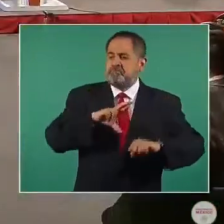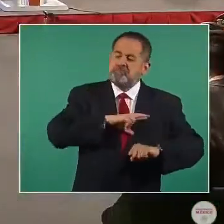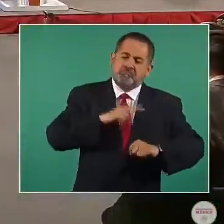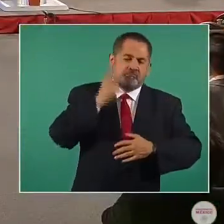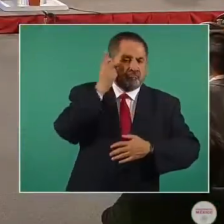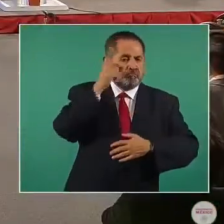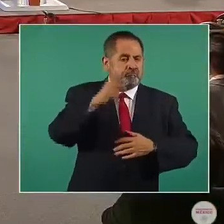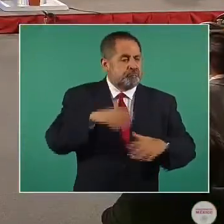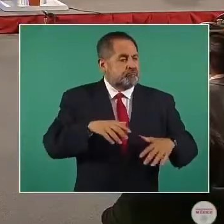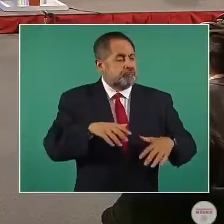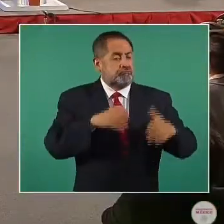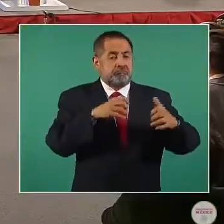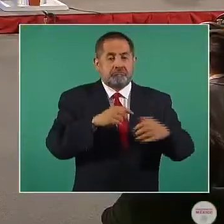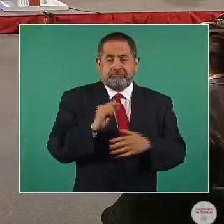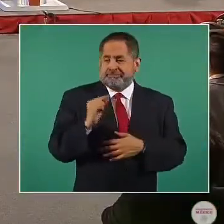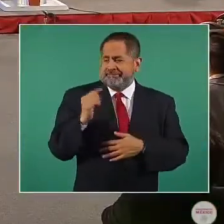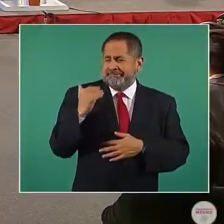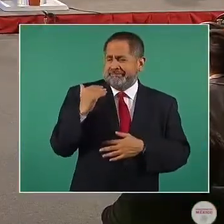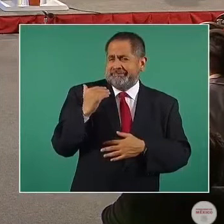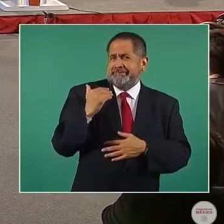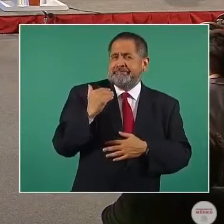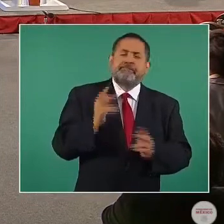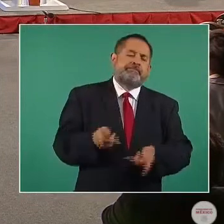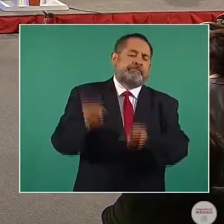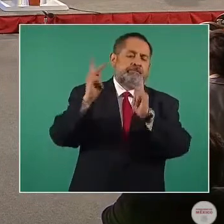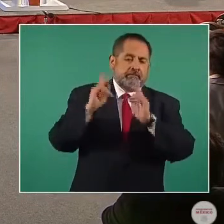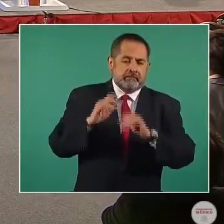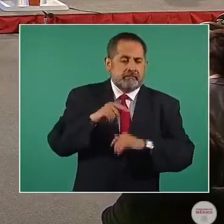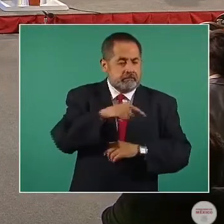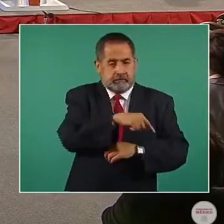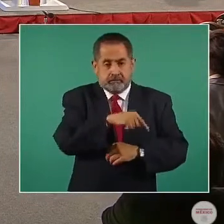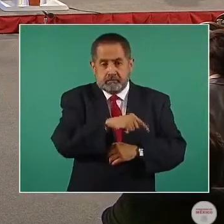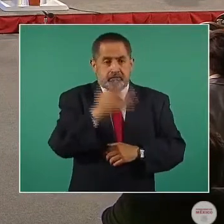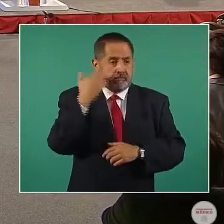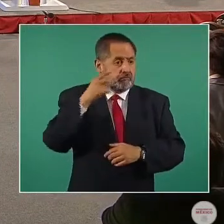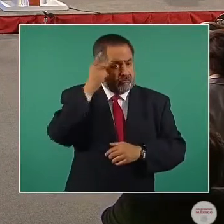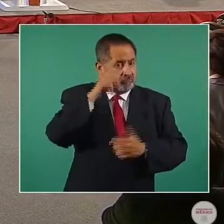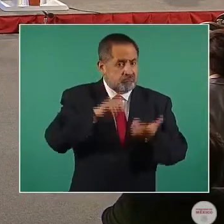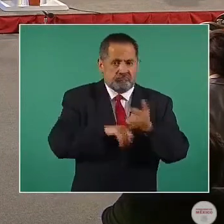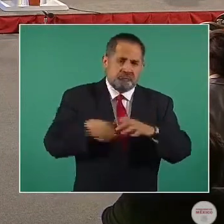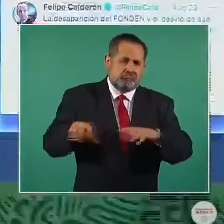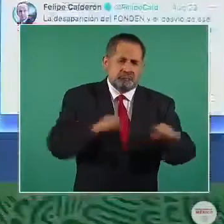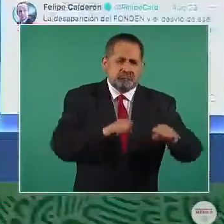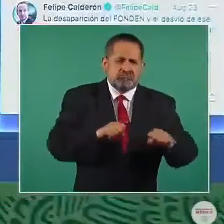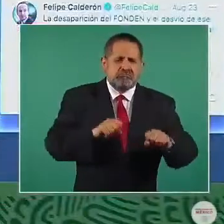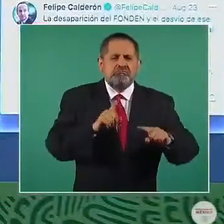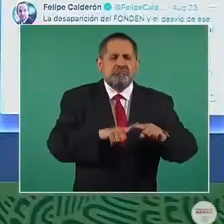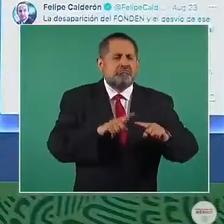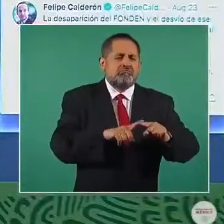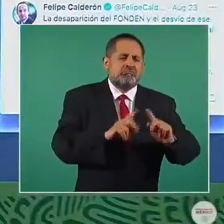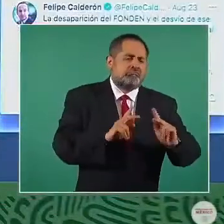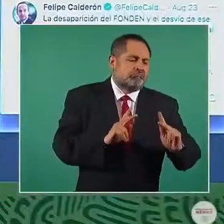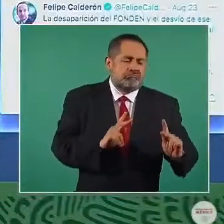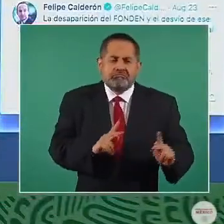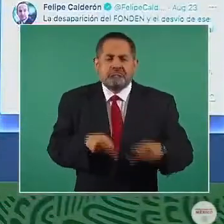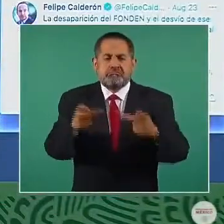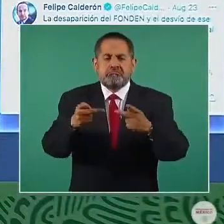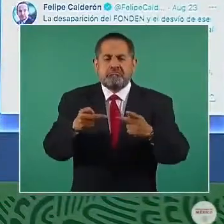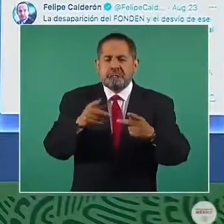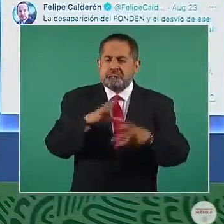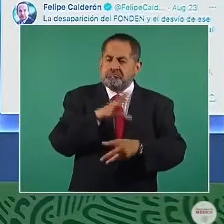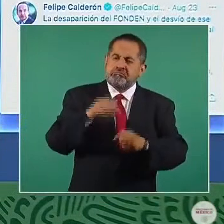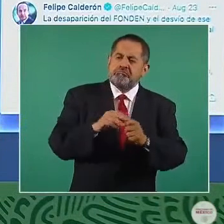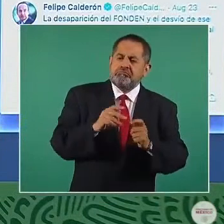que hasta hace poco acaba de vender. ¿A quién creen ustedes que le vendieron